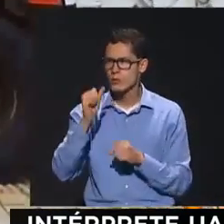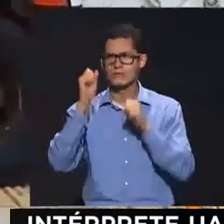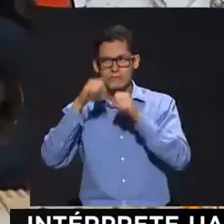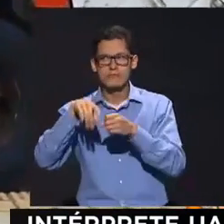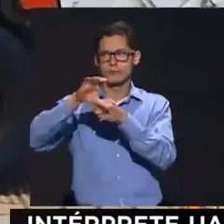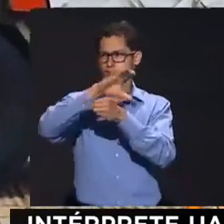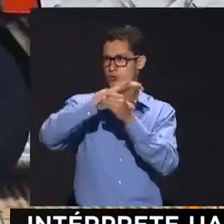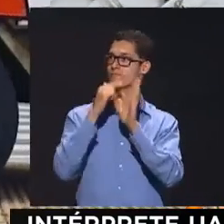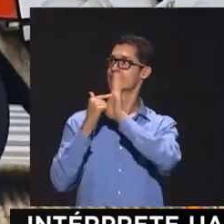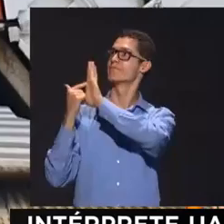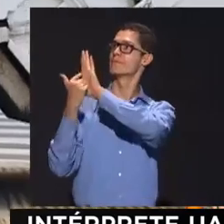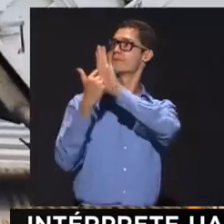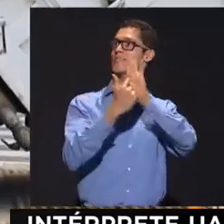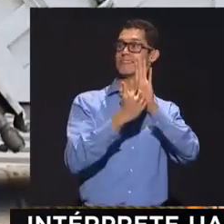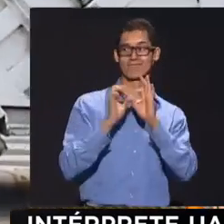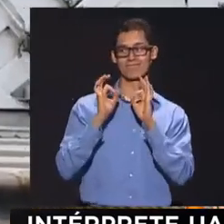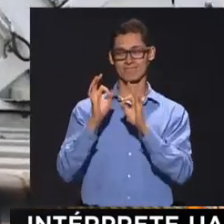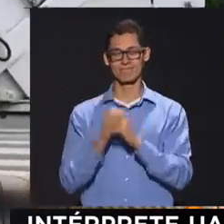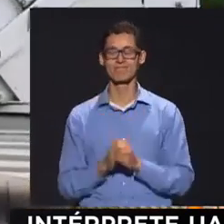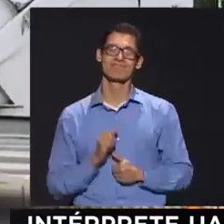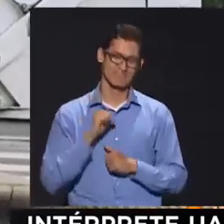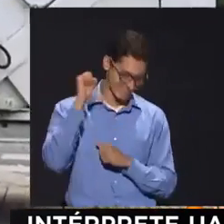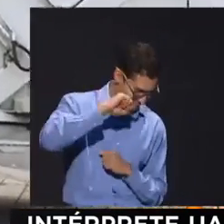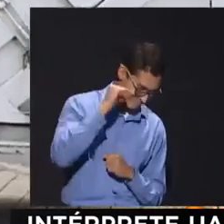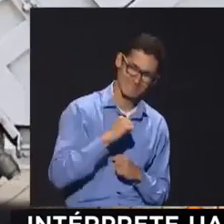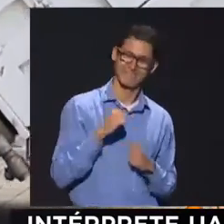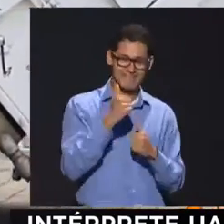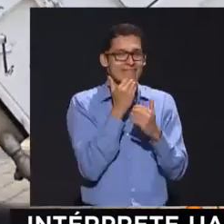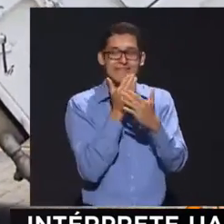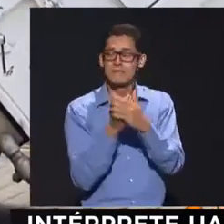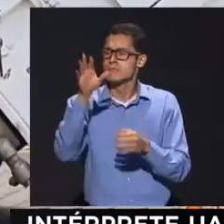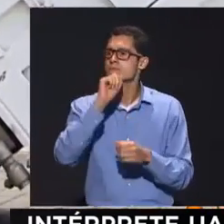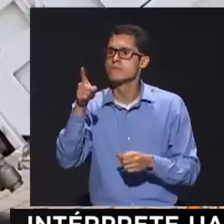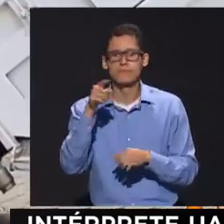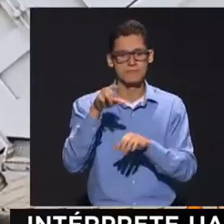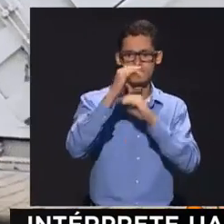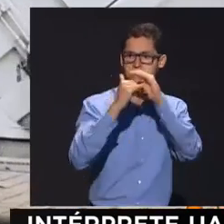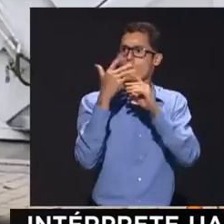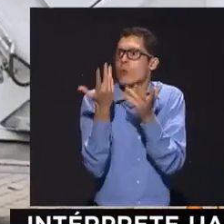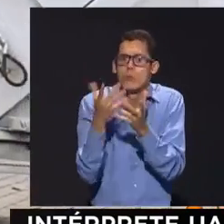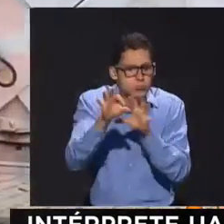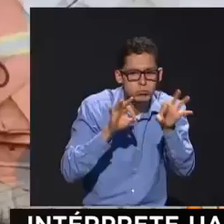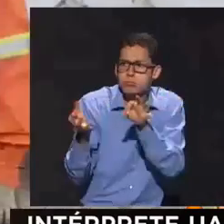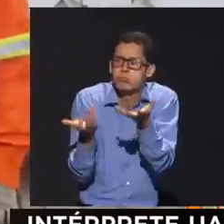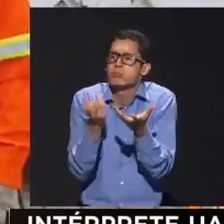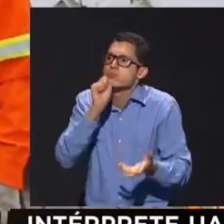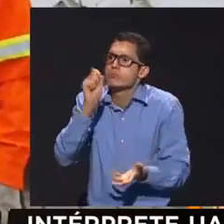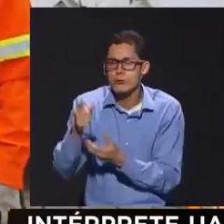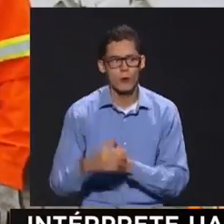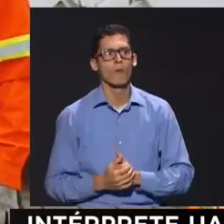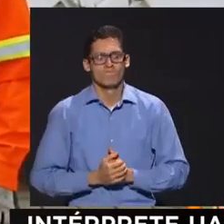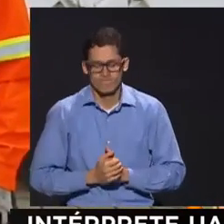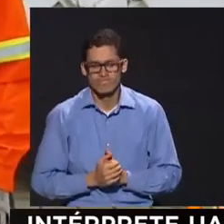nuestra ciudad gracias y demás pero cuéntanos por donde pasa la nota recicla y cómo podemos contribuir con todos